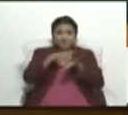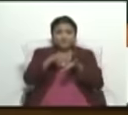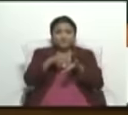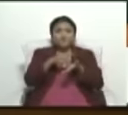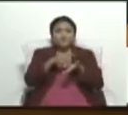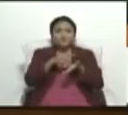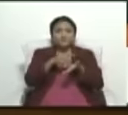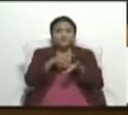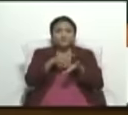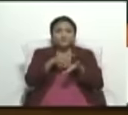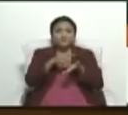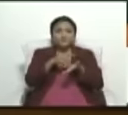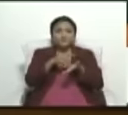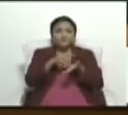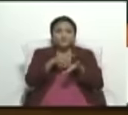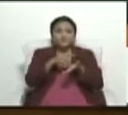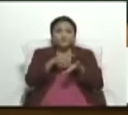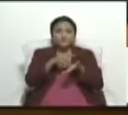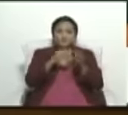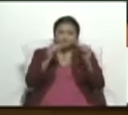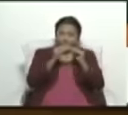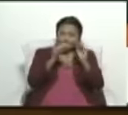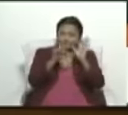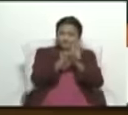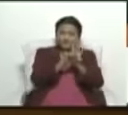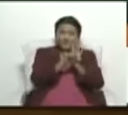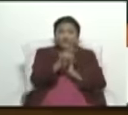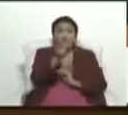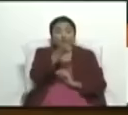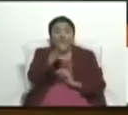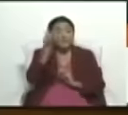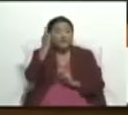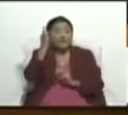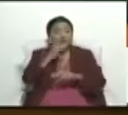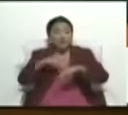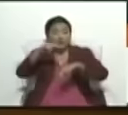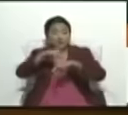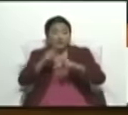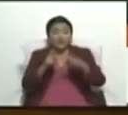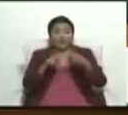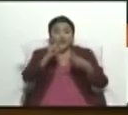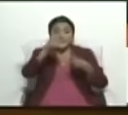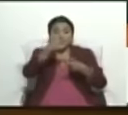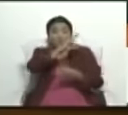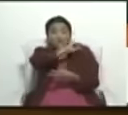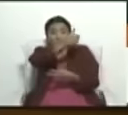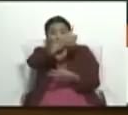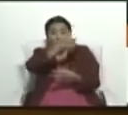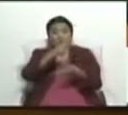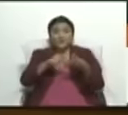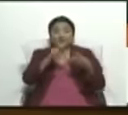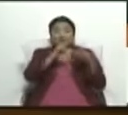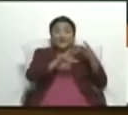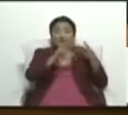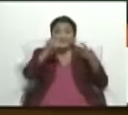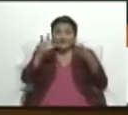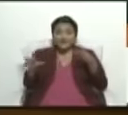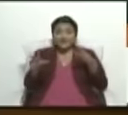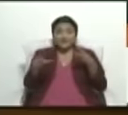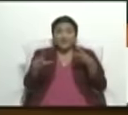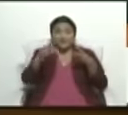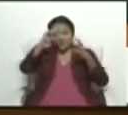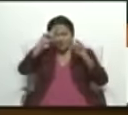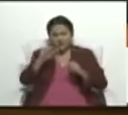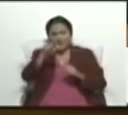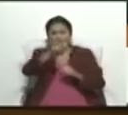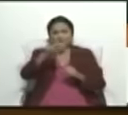totalmente ajustada a la ley de dos fiscales nacionales, tres directores, 33